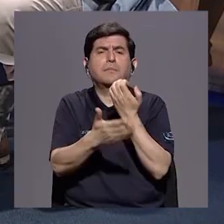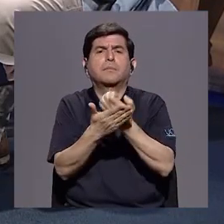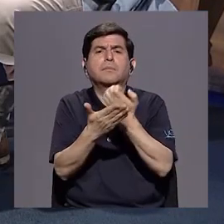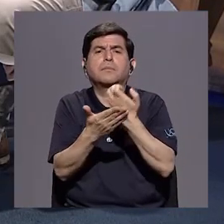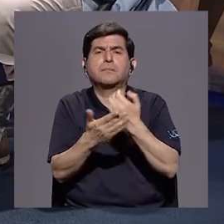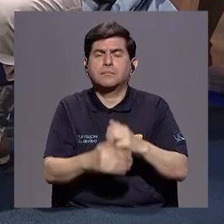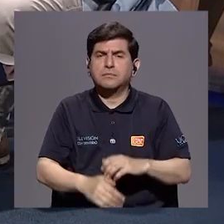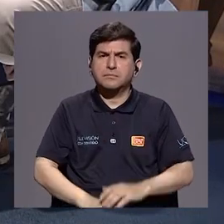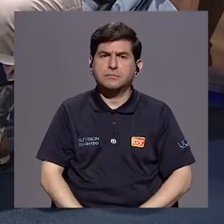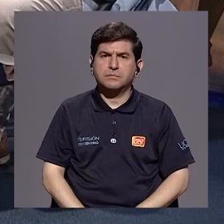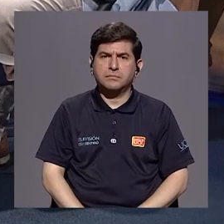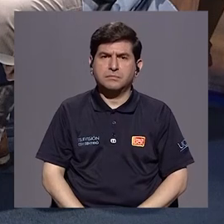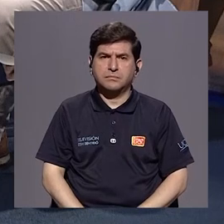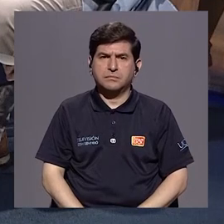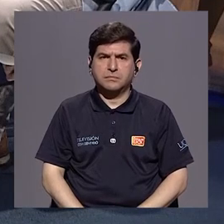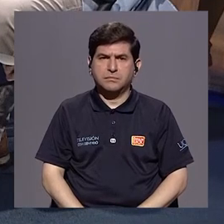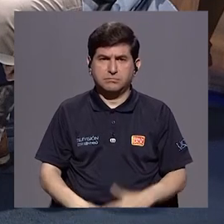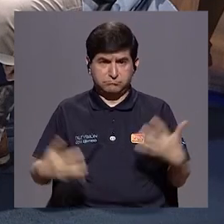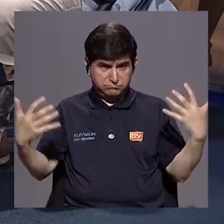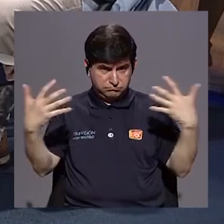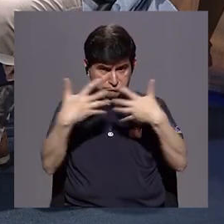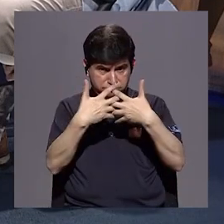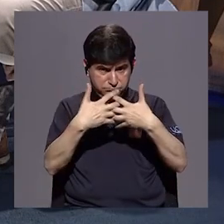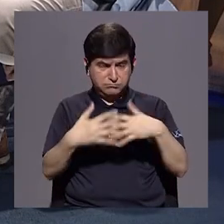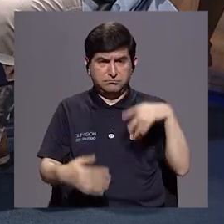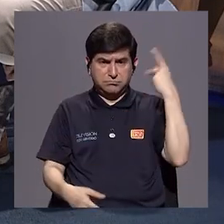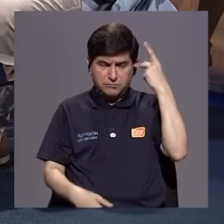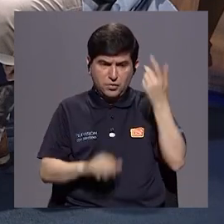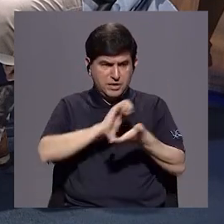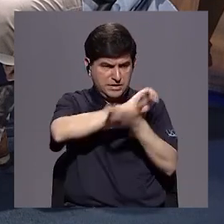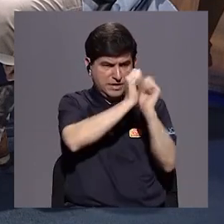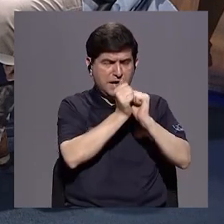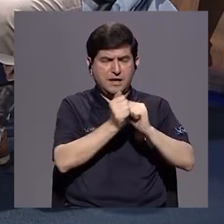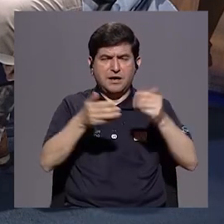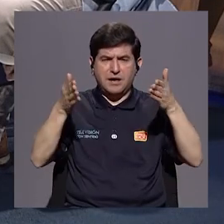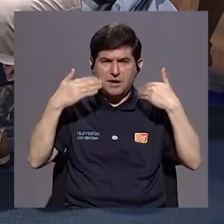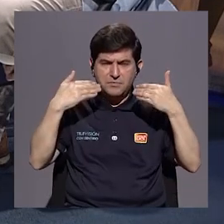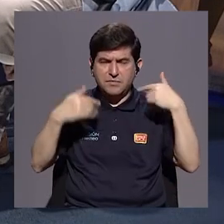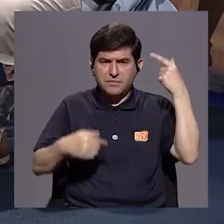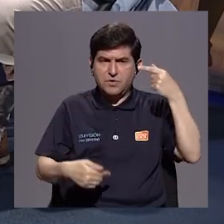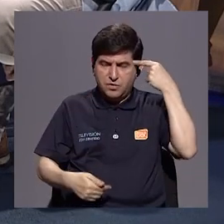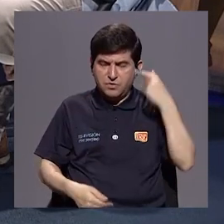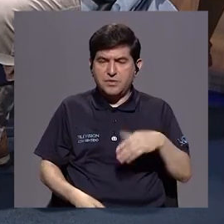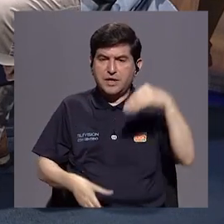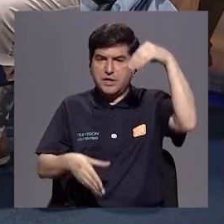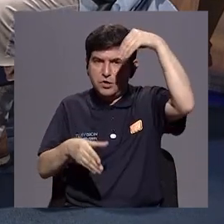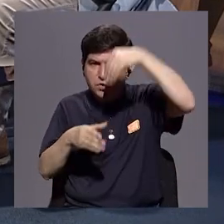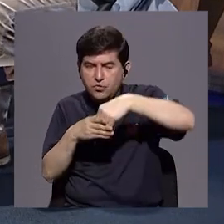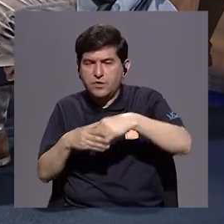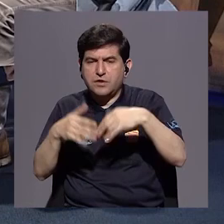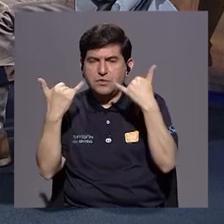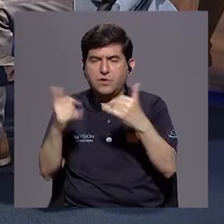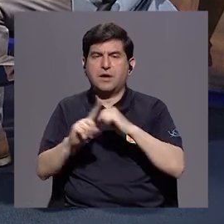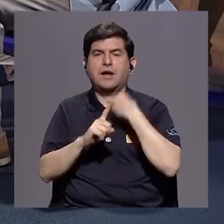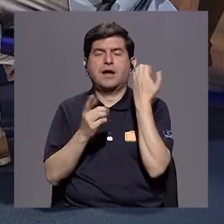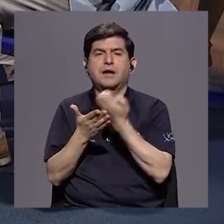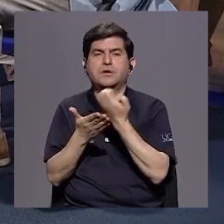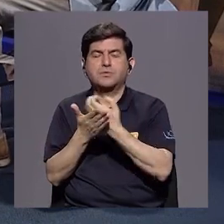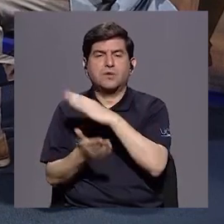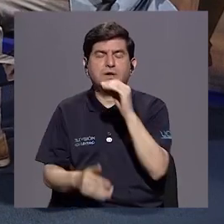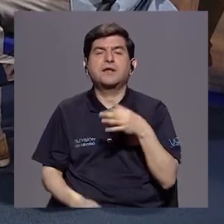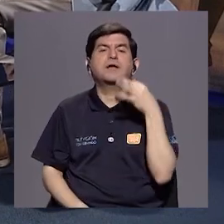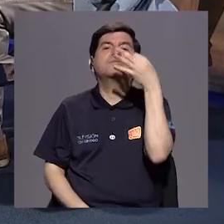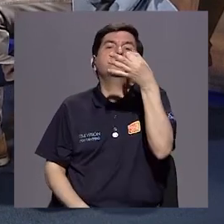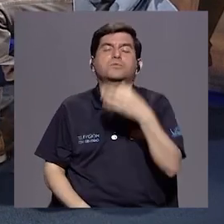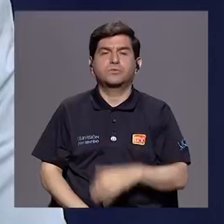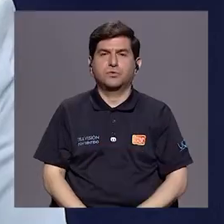económico esto es congruente digamos la política de cambio climático del gobierno en el contexto actual de la economía y